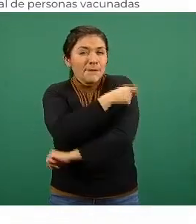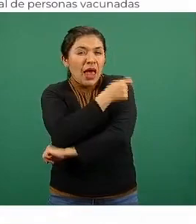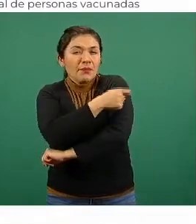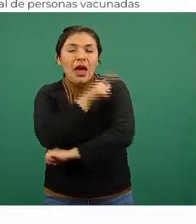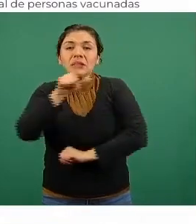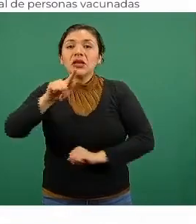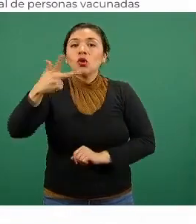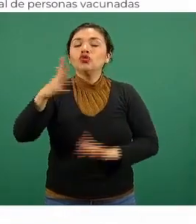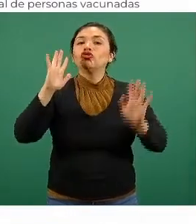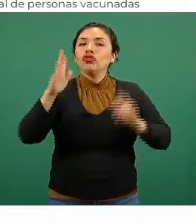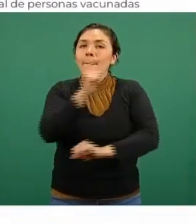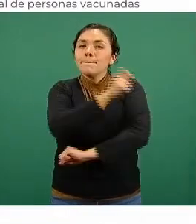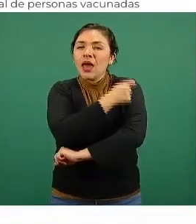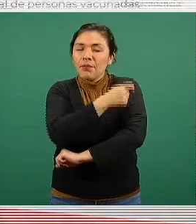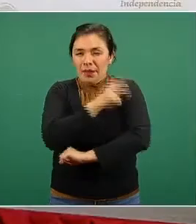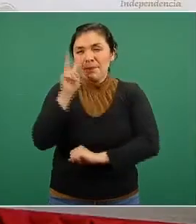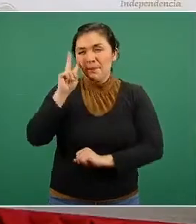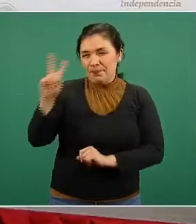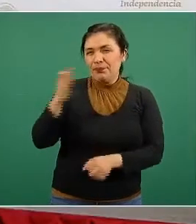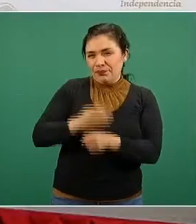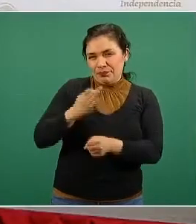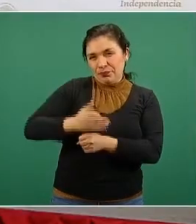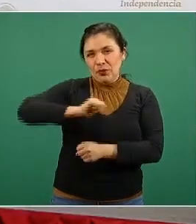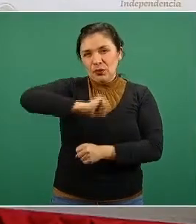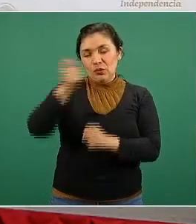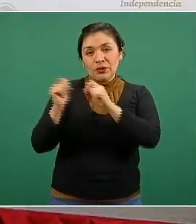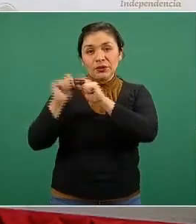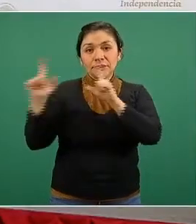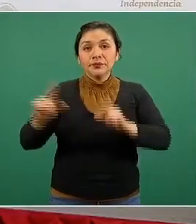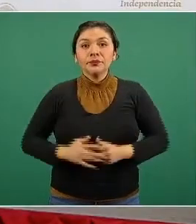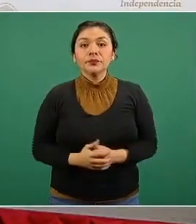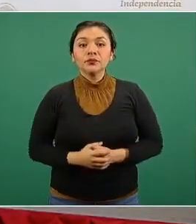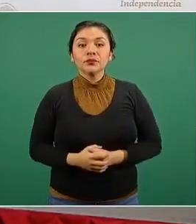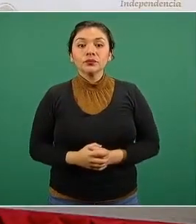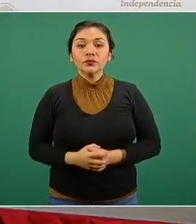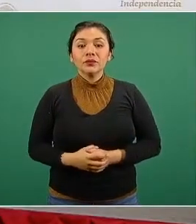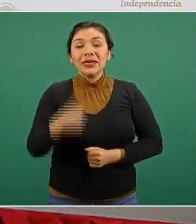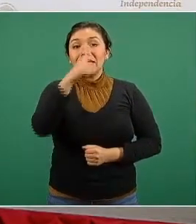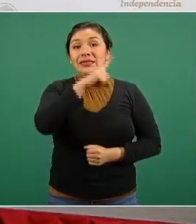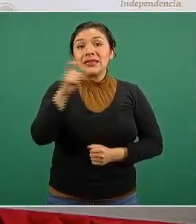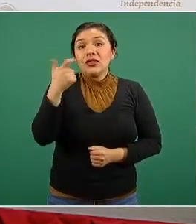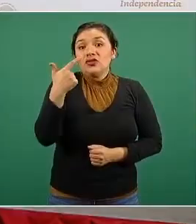vemos en la siguiente diapositiva. De estas